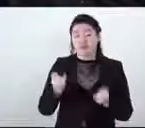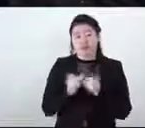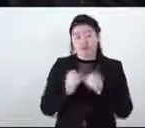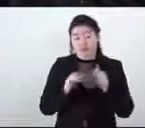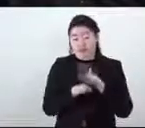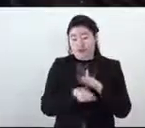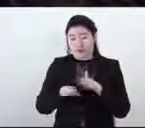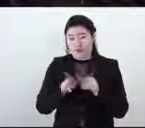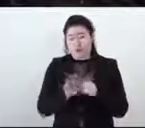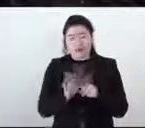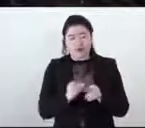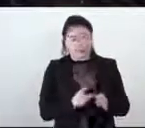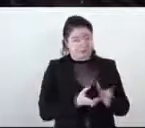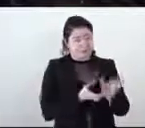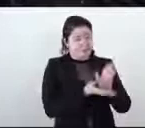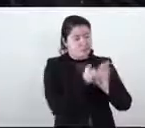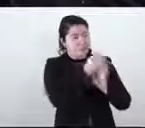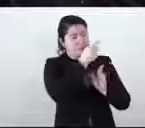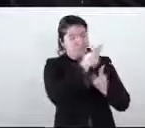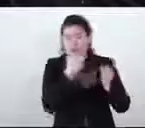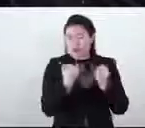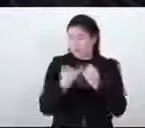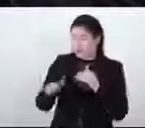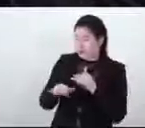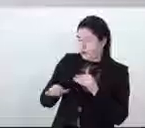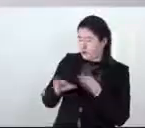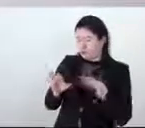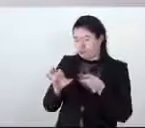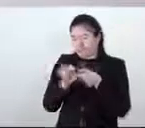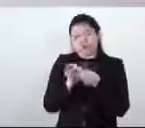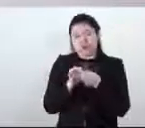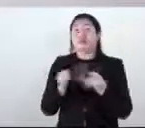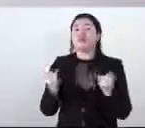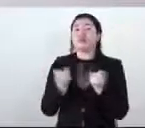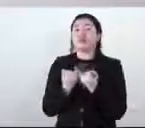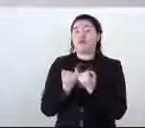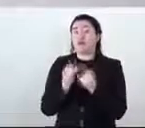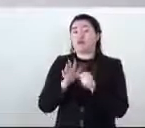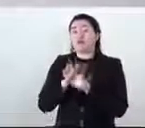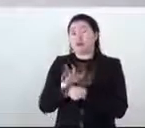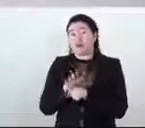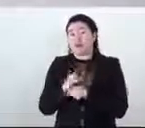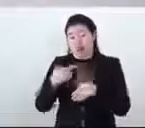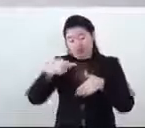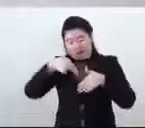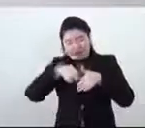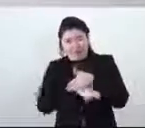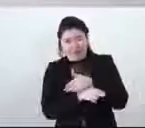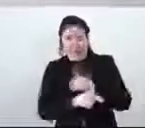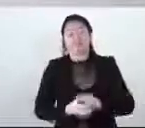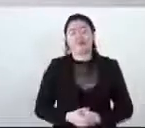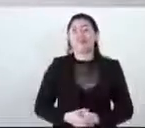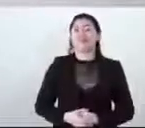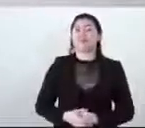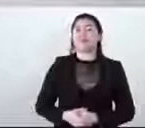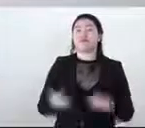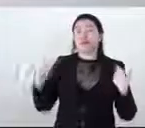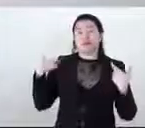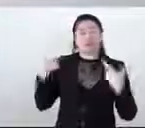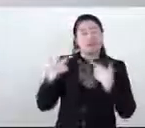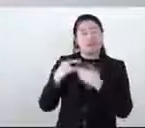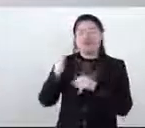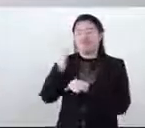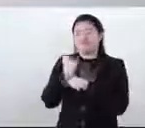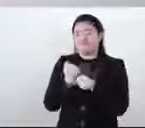interacción suelo-estructura de obras de infraestructura estratégica, incluyendo subterráneas, docente, investigador